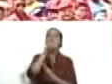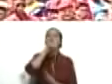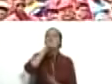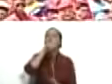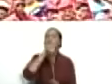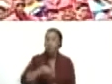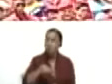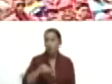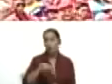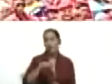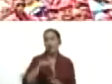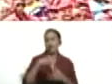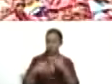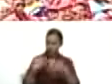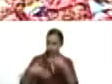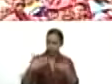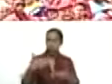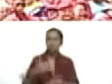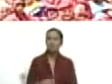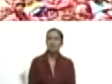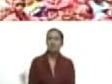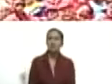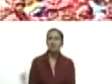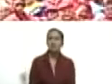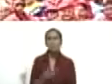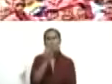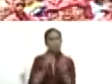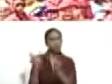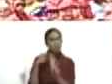Cuando a mí me pregunta, ¿qué es el chavismo?